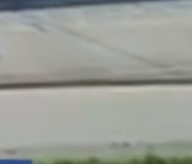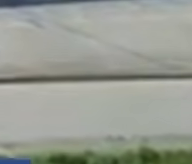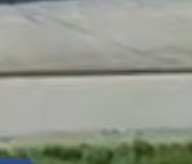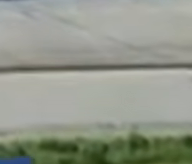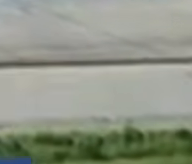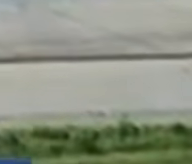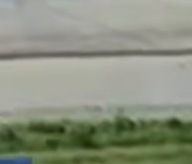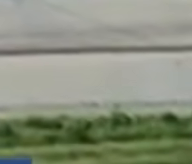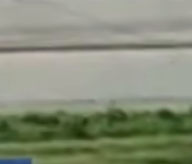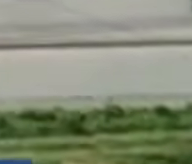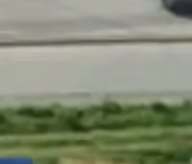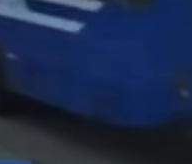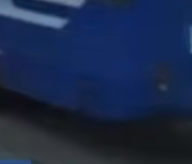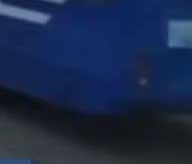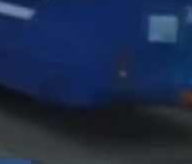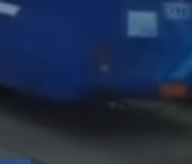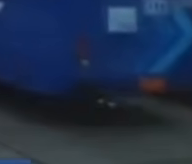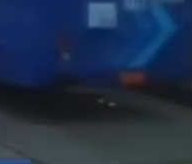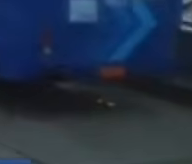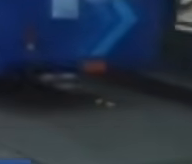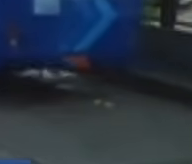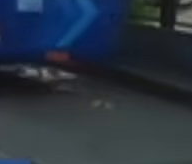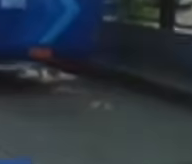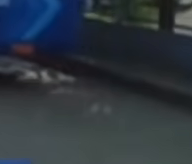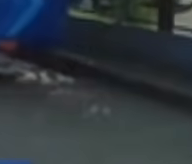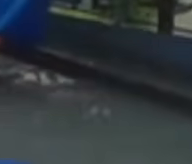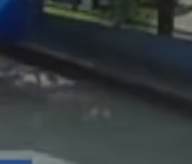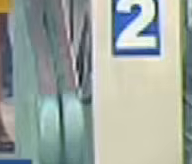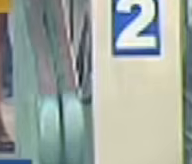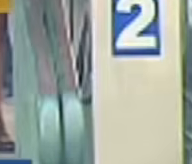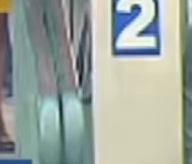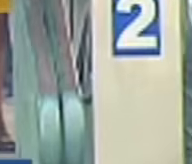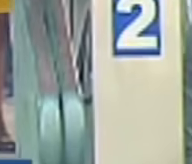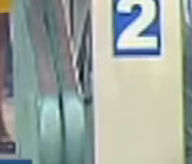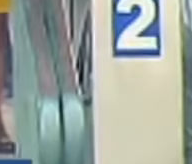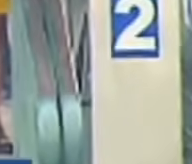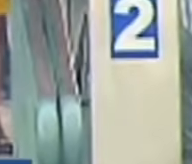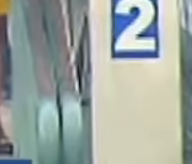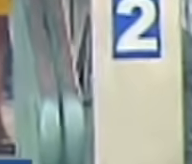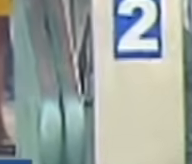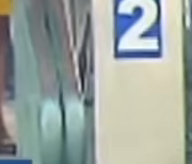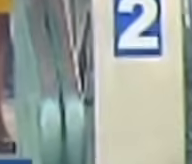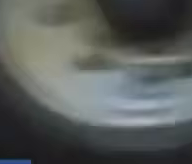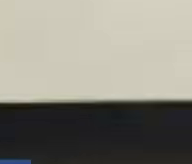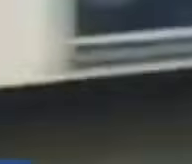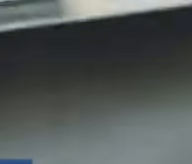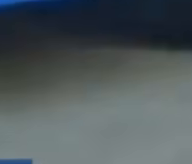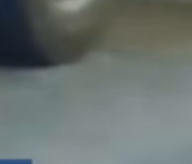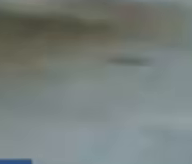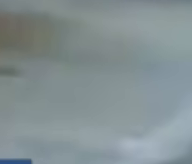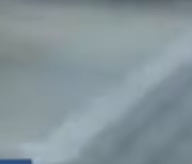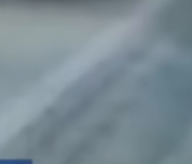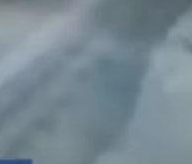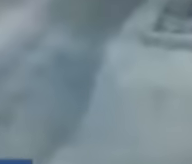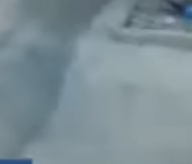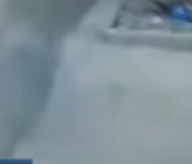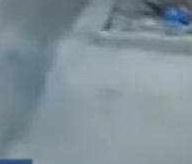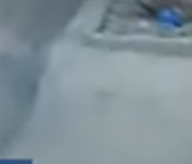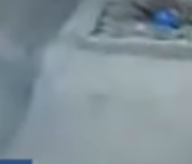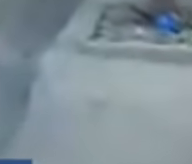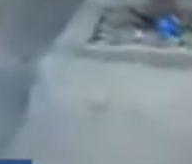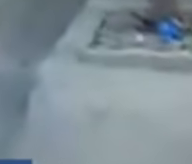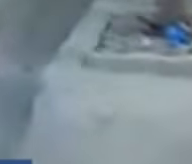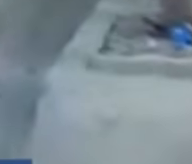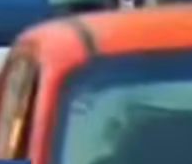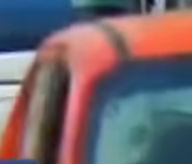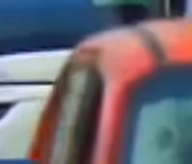Gremio de la Transportación Urbana analiza incrementar el pasaje a 45 centavos. Existe un dilema por la forma de recaudación